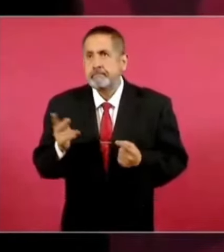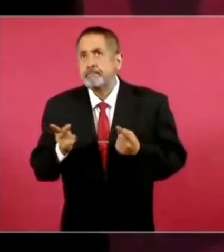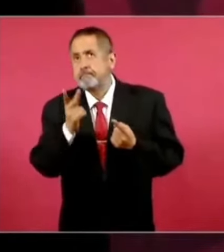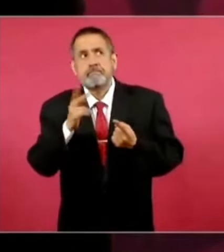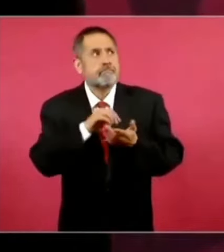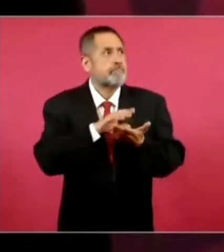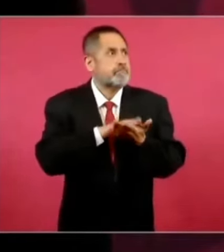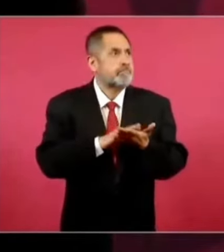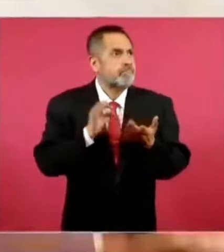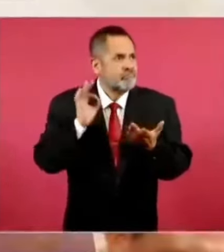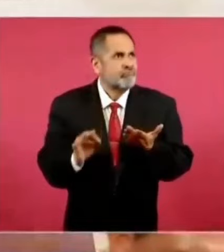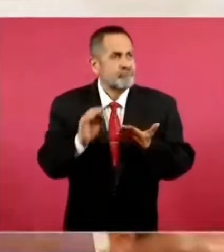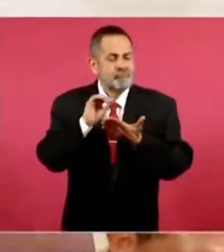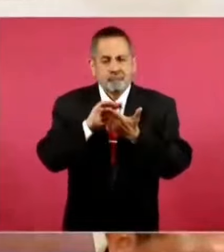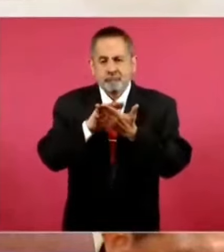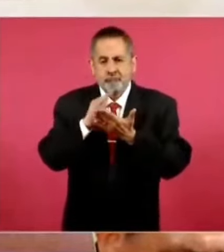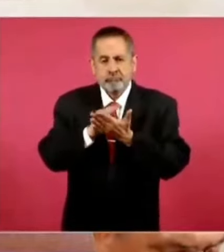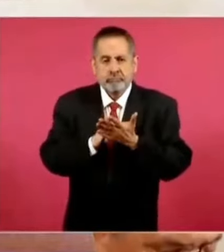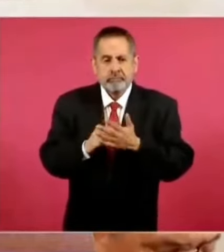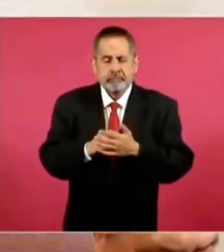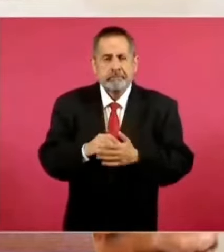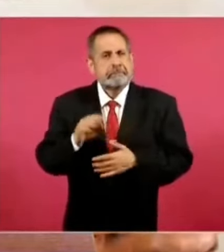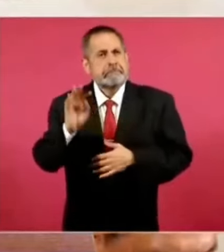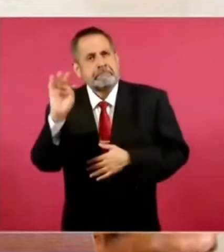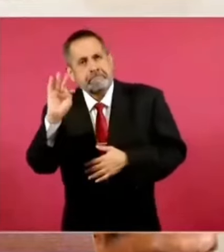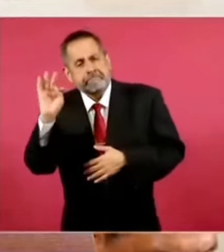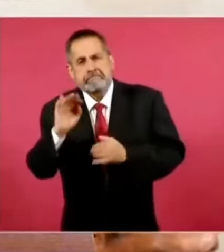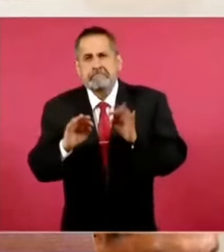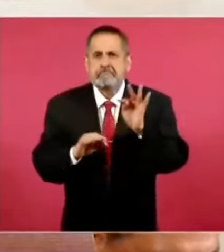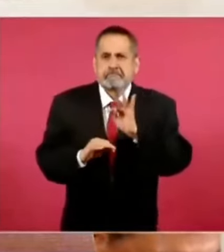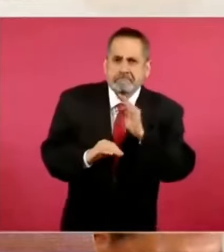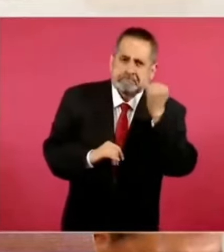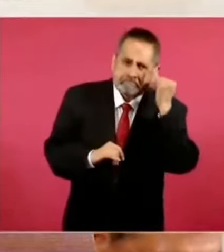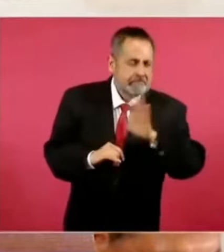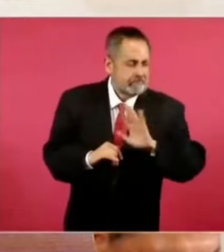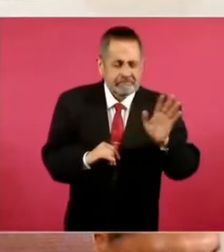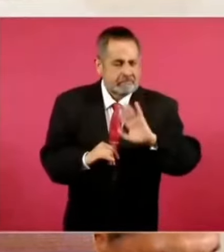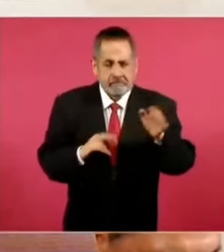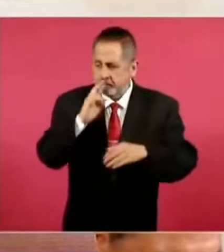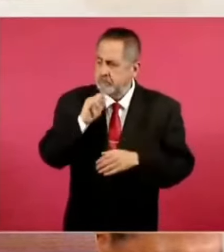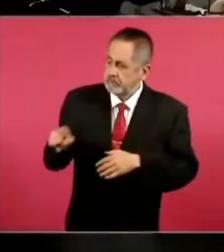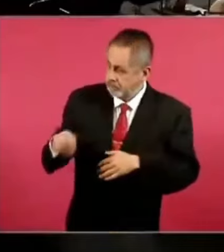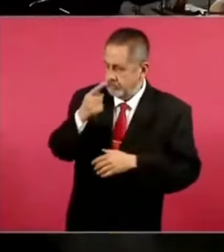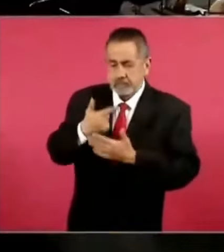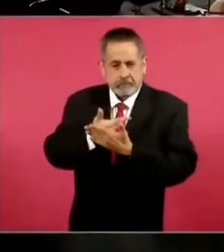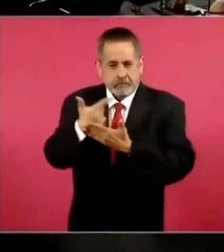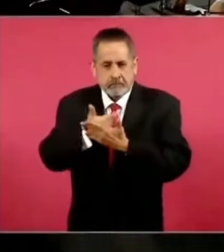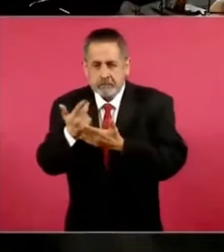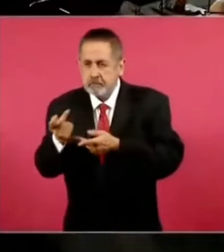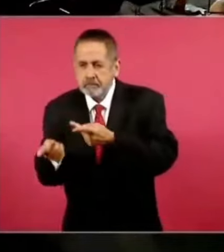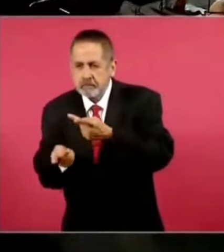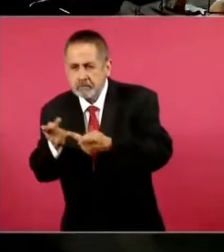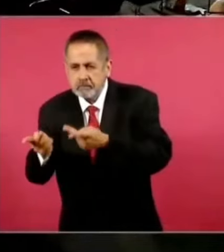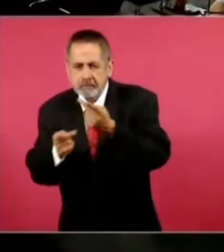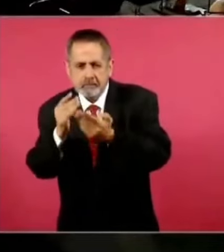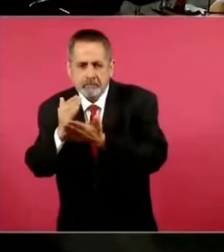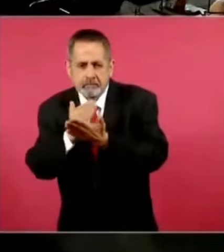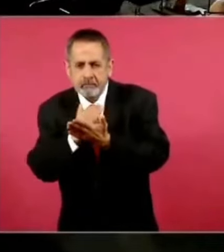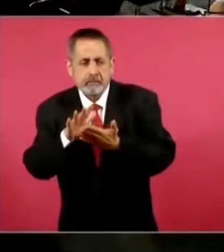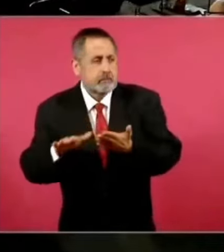no es para suposiciones esto. Entonces se mandó a hacer una encuesta que se está